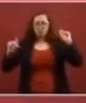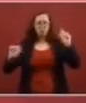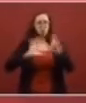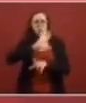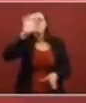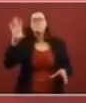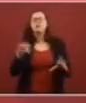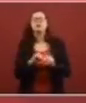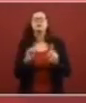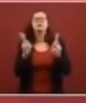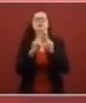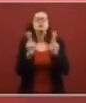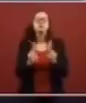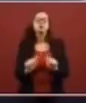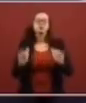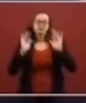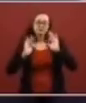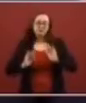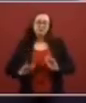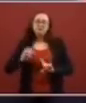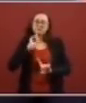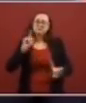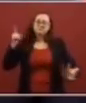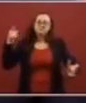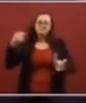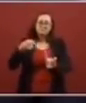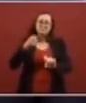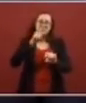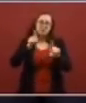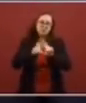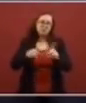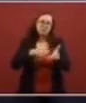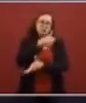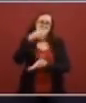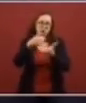México. Y estamos